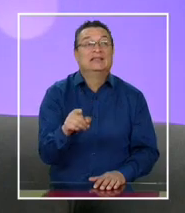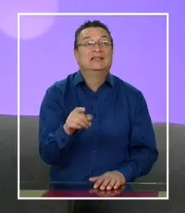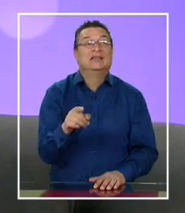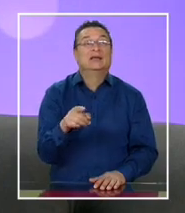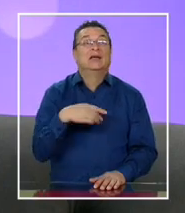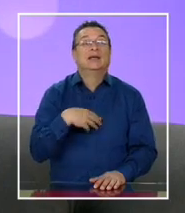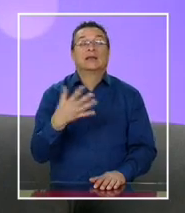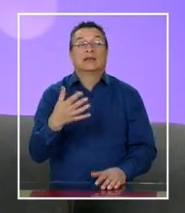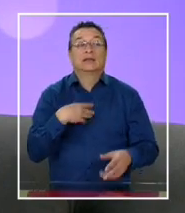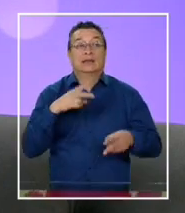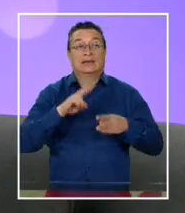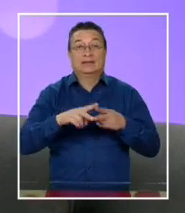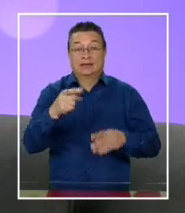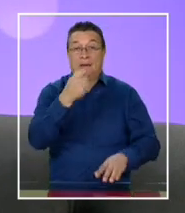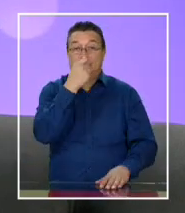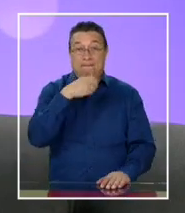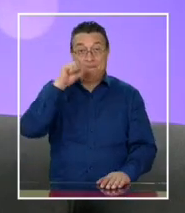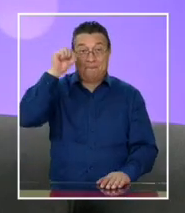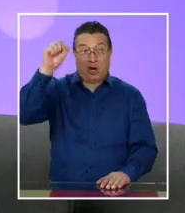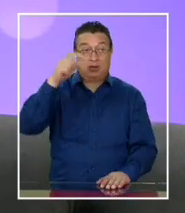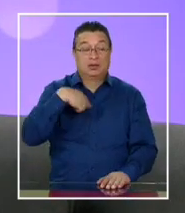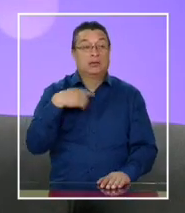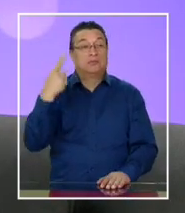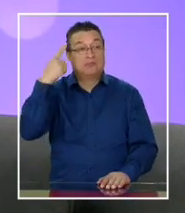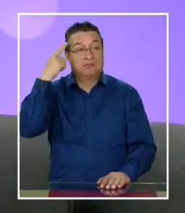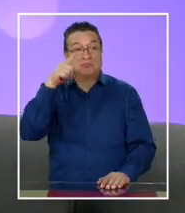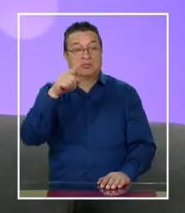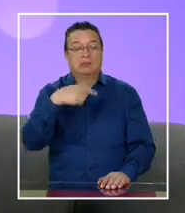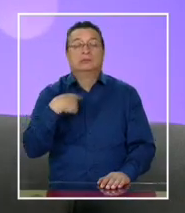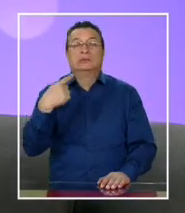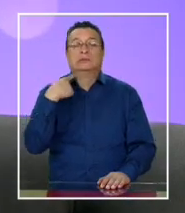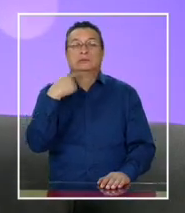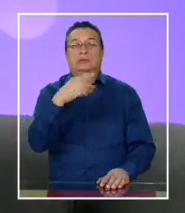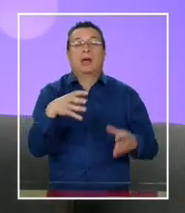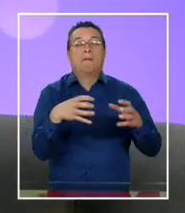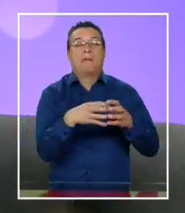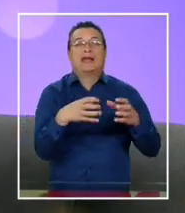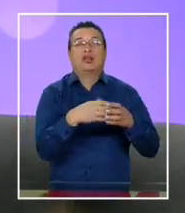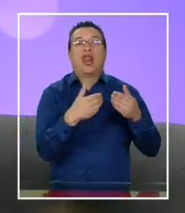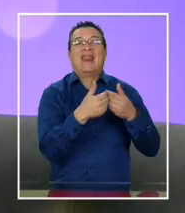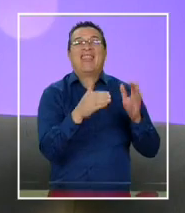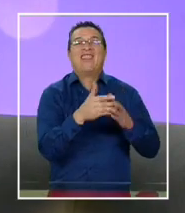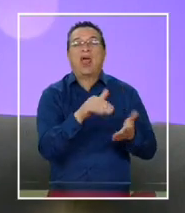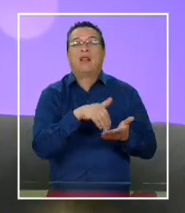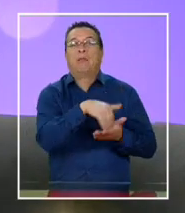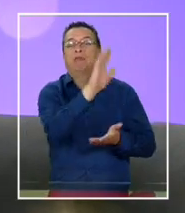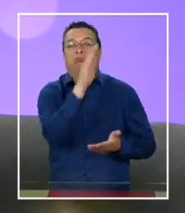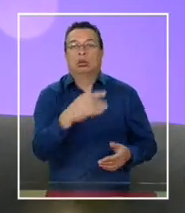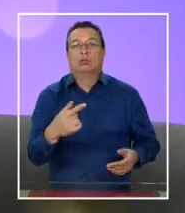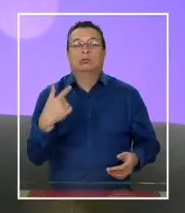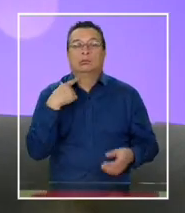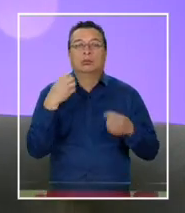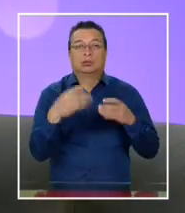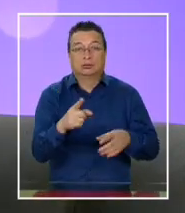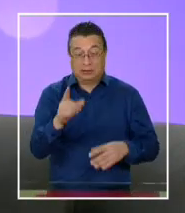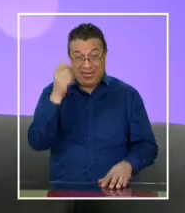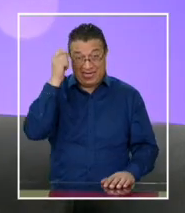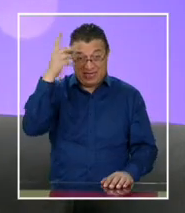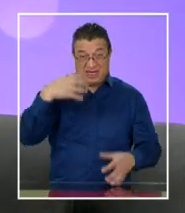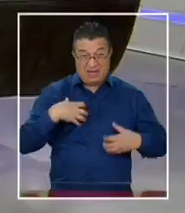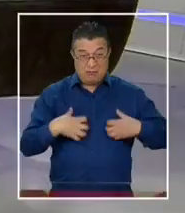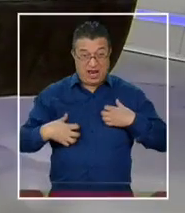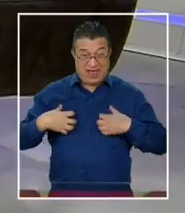lo que hizo el presidente fue optó por sacrificar al partido laboral el liberal digo usted entiende la